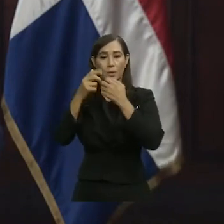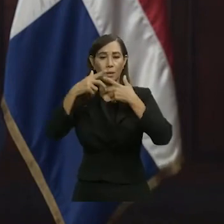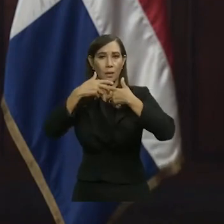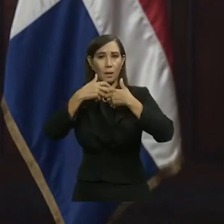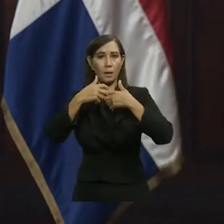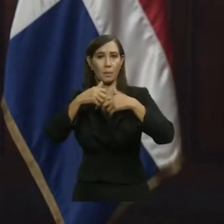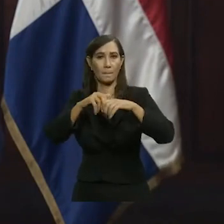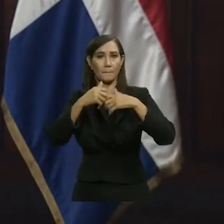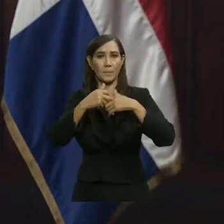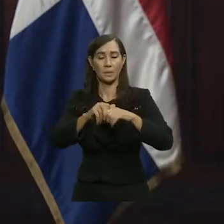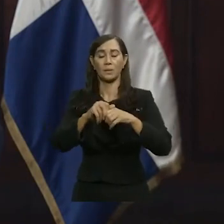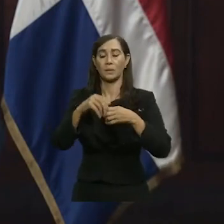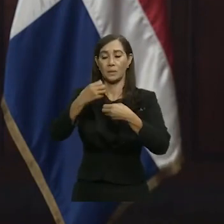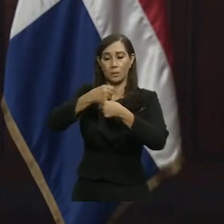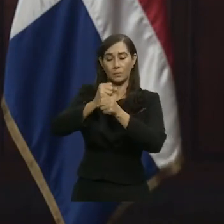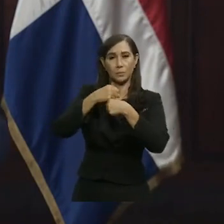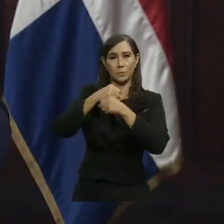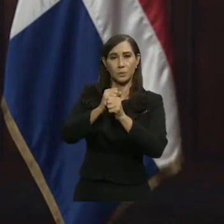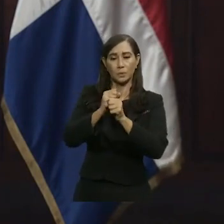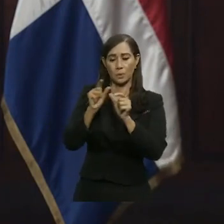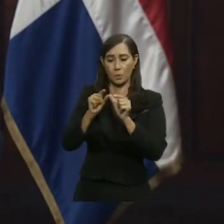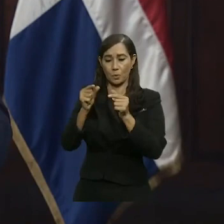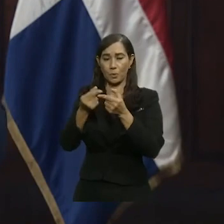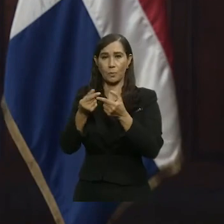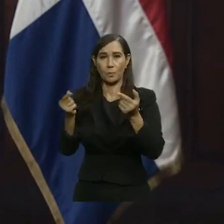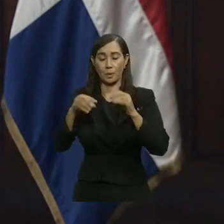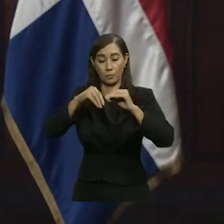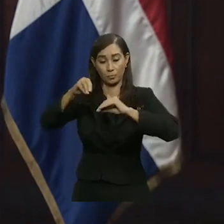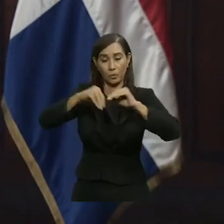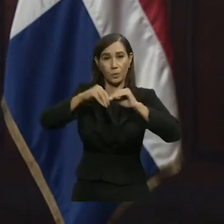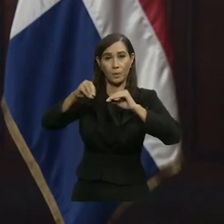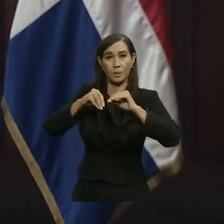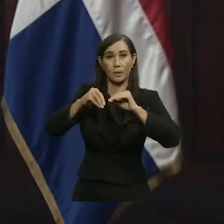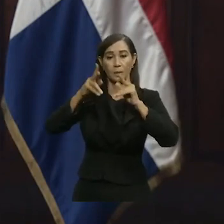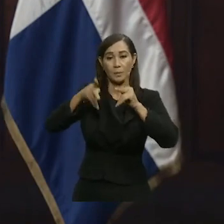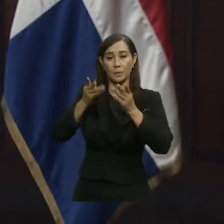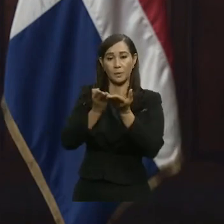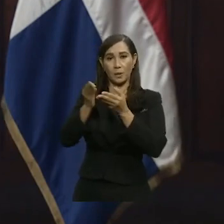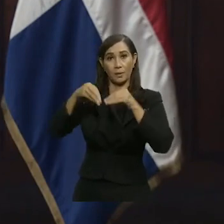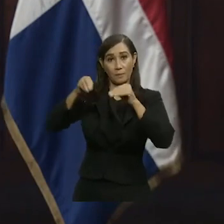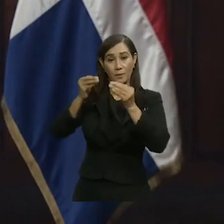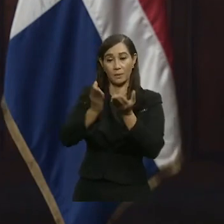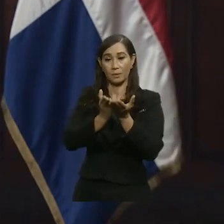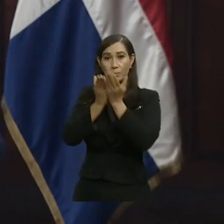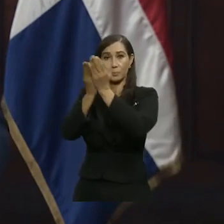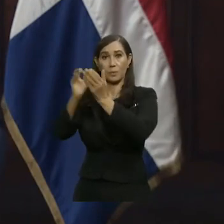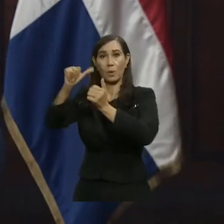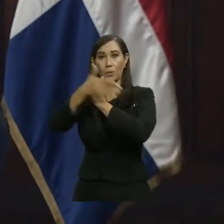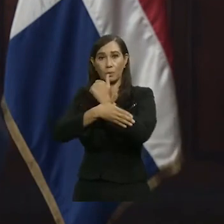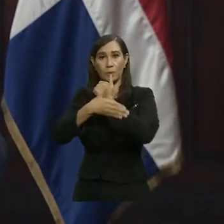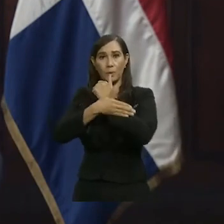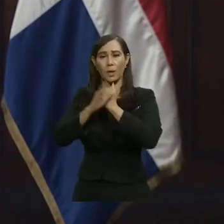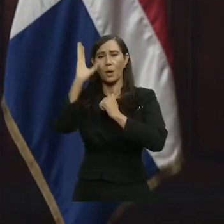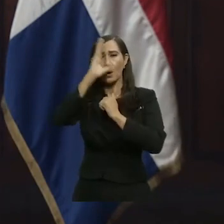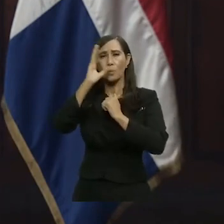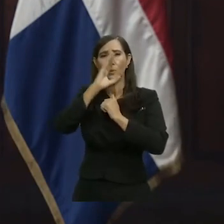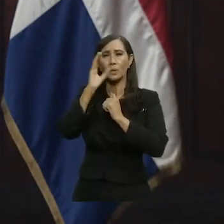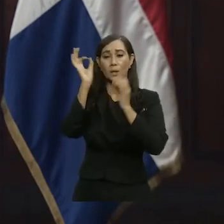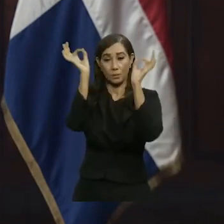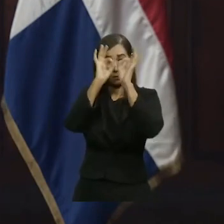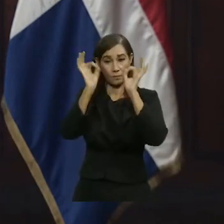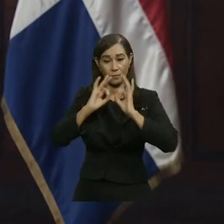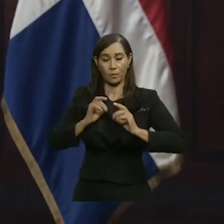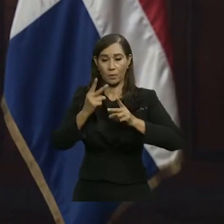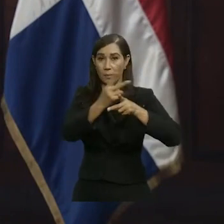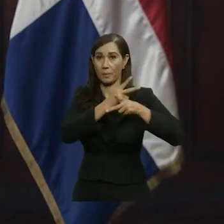empresariales, productores, mayoristas, minoristas, comerciantes e importadores para promover medidas que salvaguarden la economía de